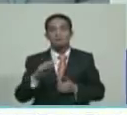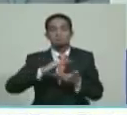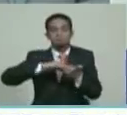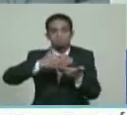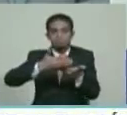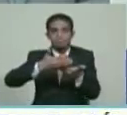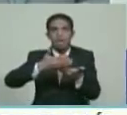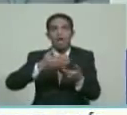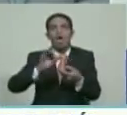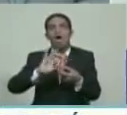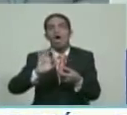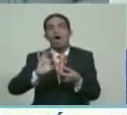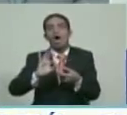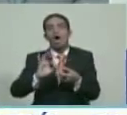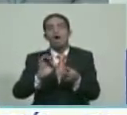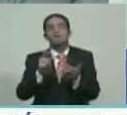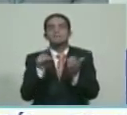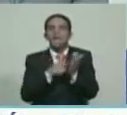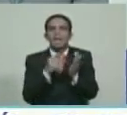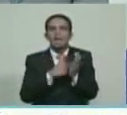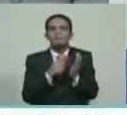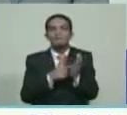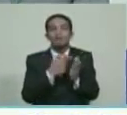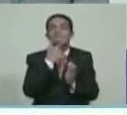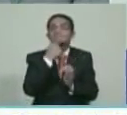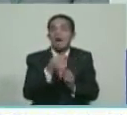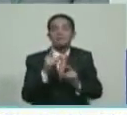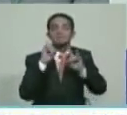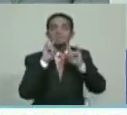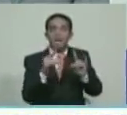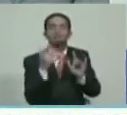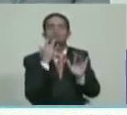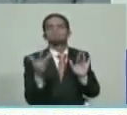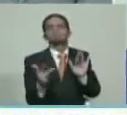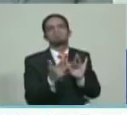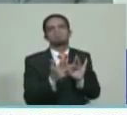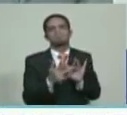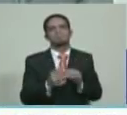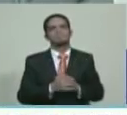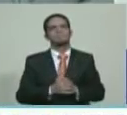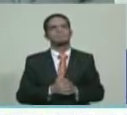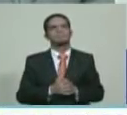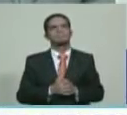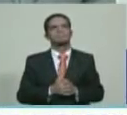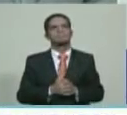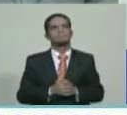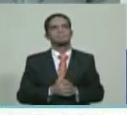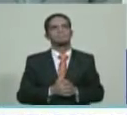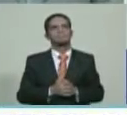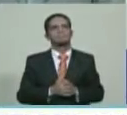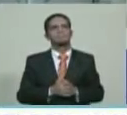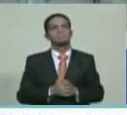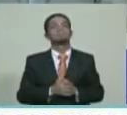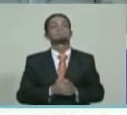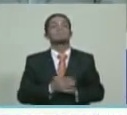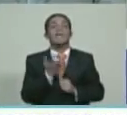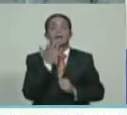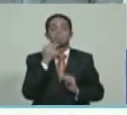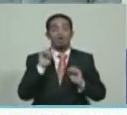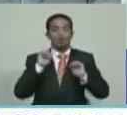nada muy sencillo mucho más fácil ustedes verán ya cuando ingresen a partir de este momento